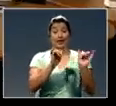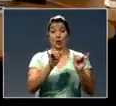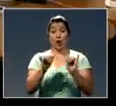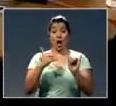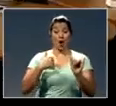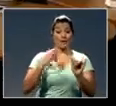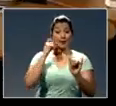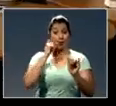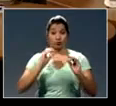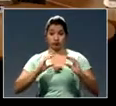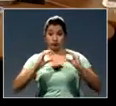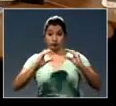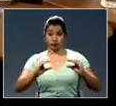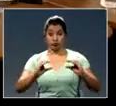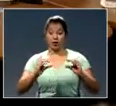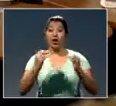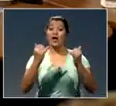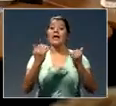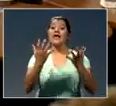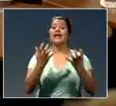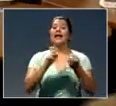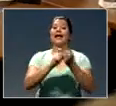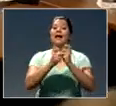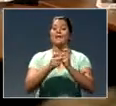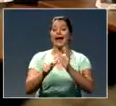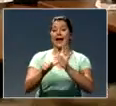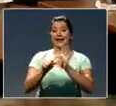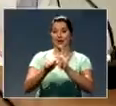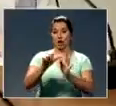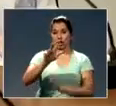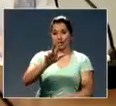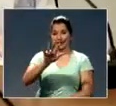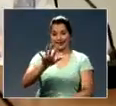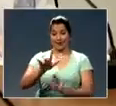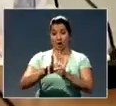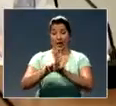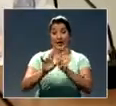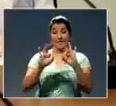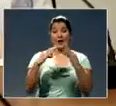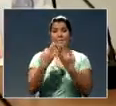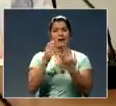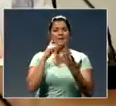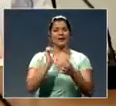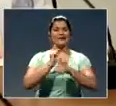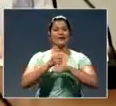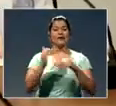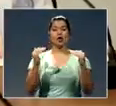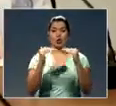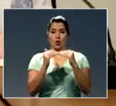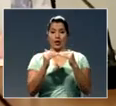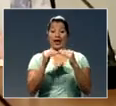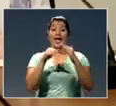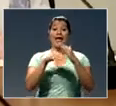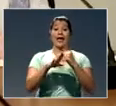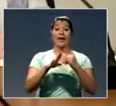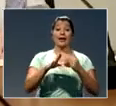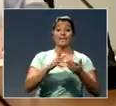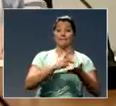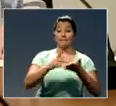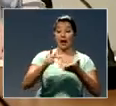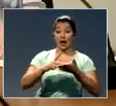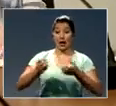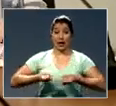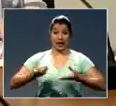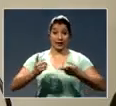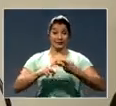Los legisladores reforman con el artículo 35 del Código de Familia para establecer igualdad tanto en manutención de los gastos como en el